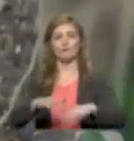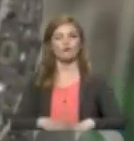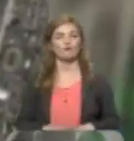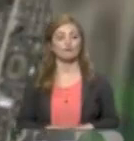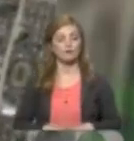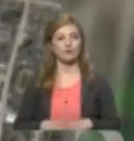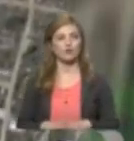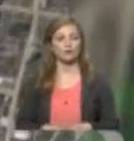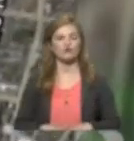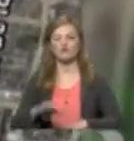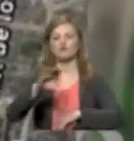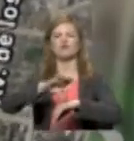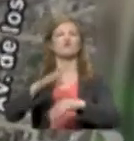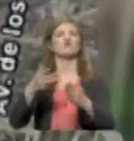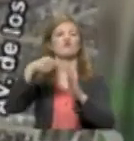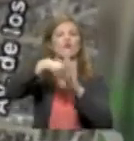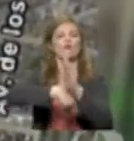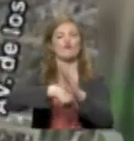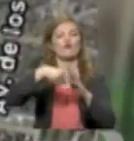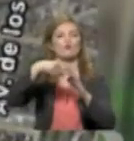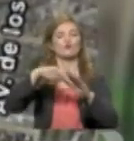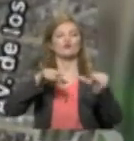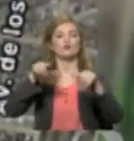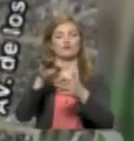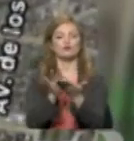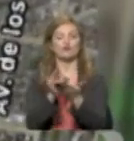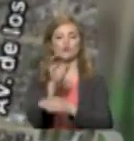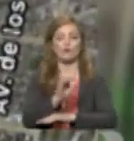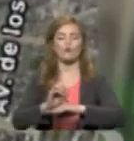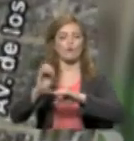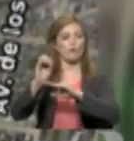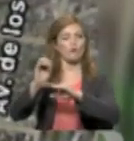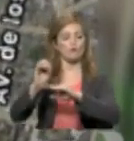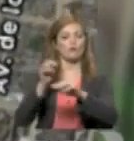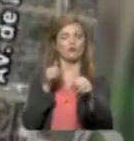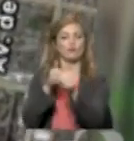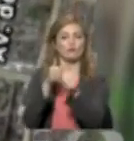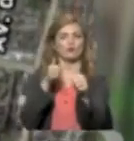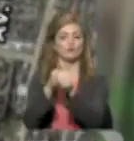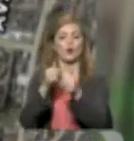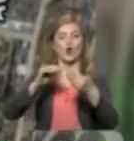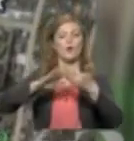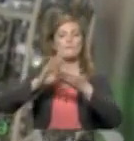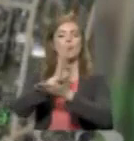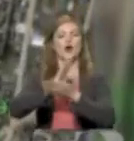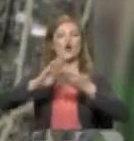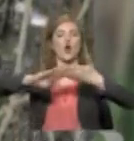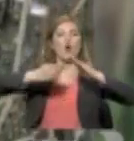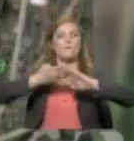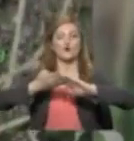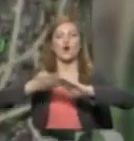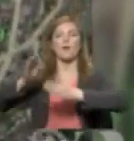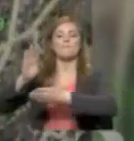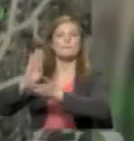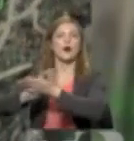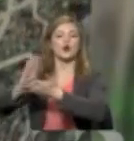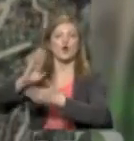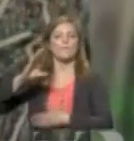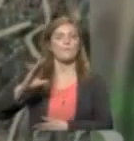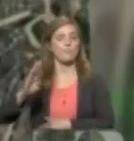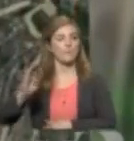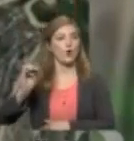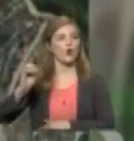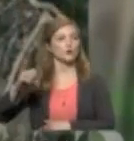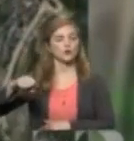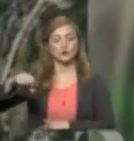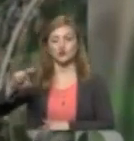de los epicentros estuvieron localizados bajo la zona occidental, entre las inmediaciones de la comuna y el bosque. Sobre la avenida Mariscal